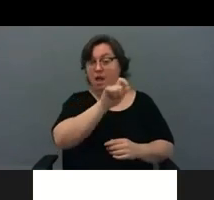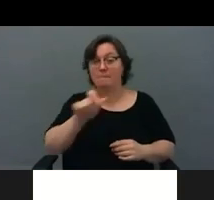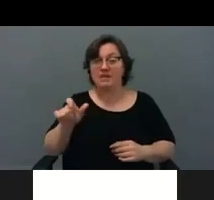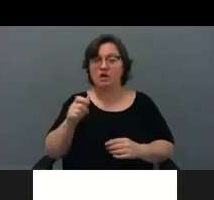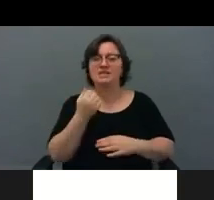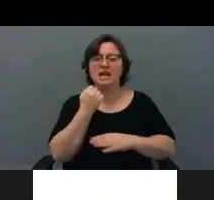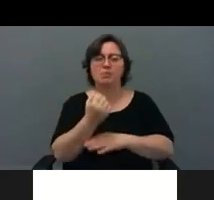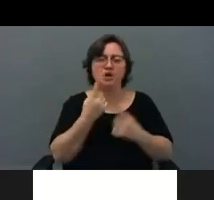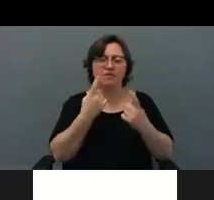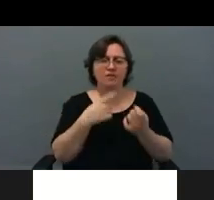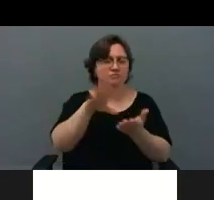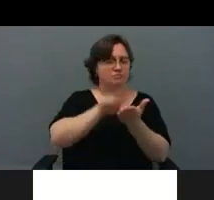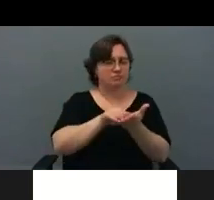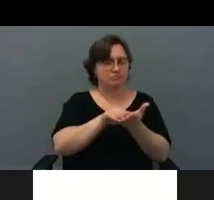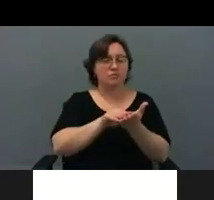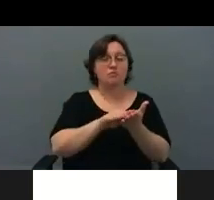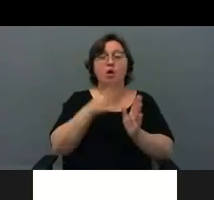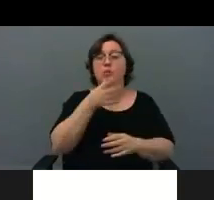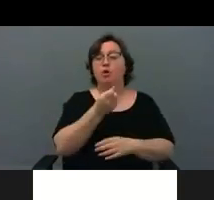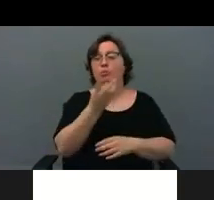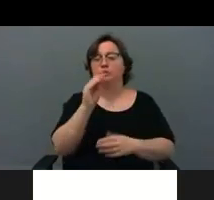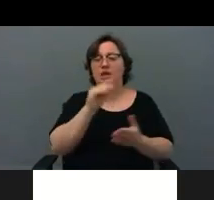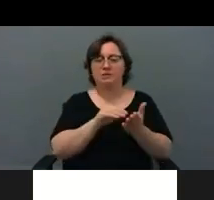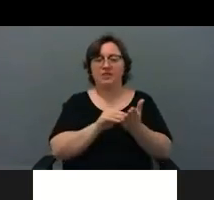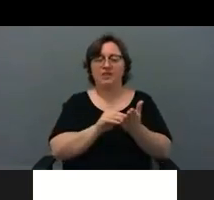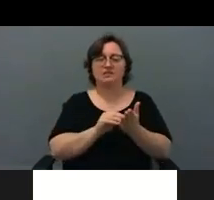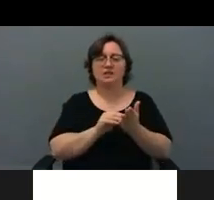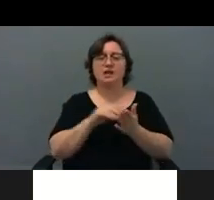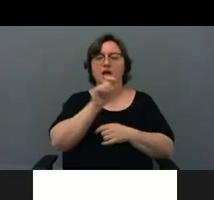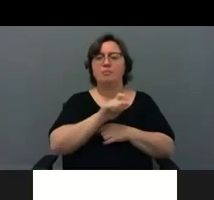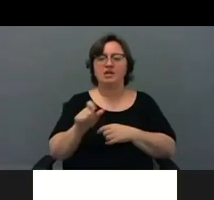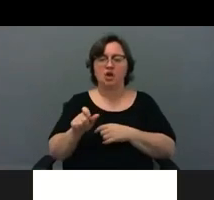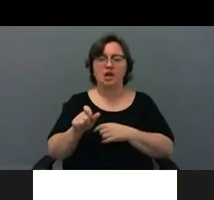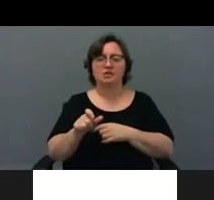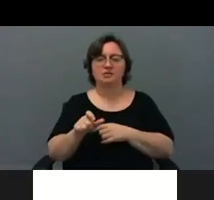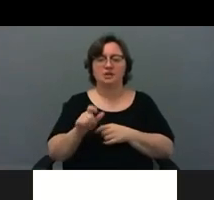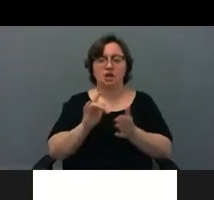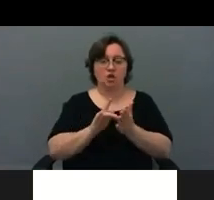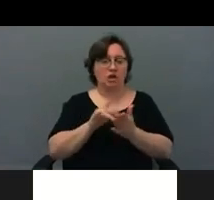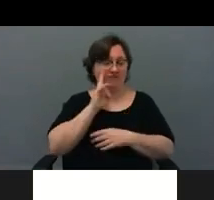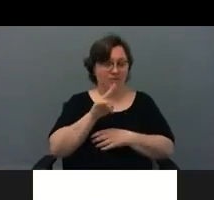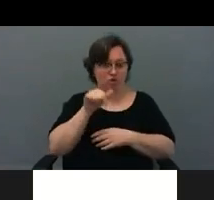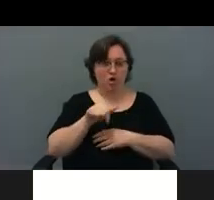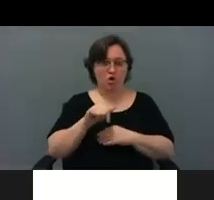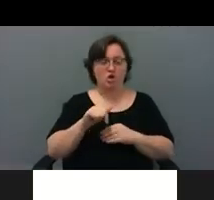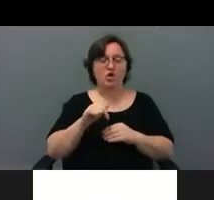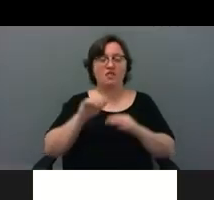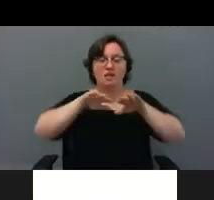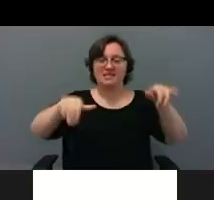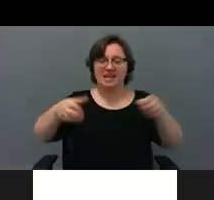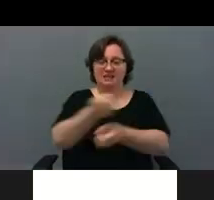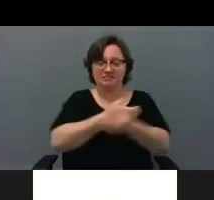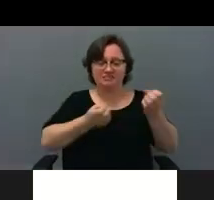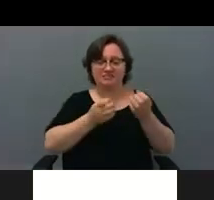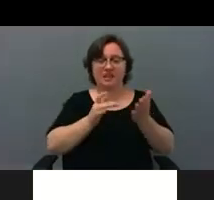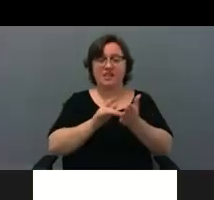apoyo, porque muchas veces hay personas, como veíamos a lo largo y seguimos viendo a lo largo de esta mesa, que requieren apoyos